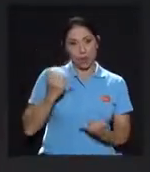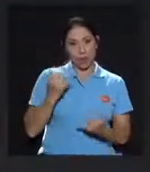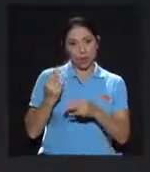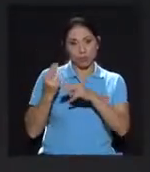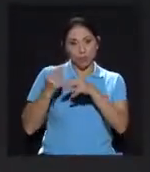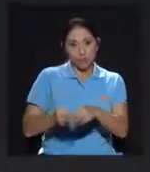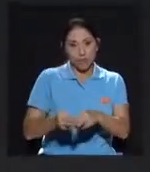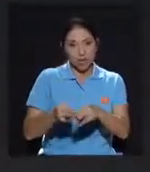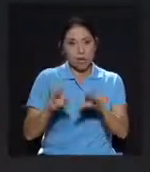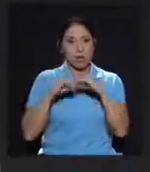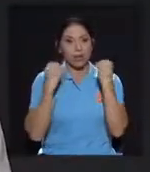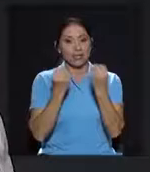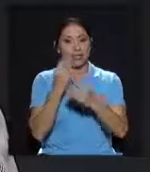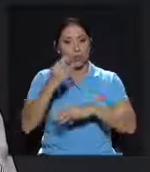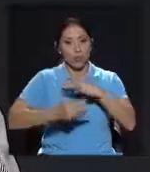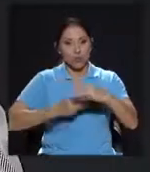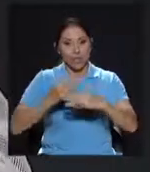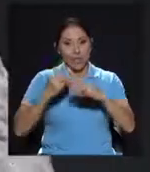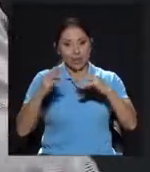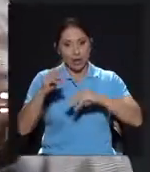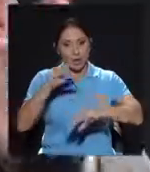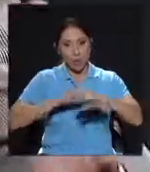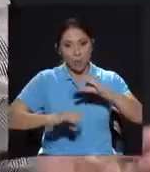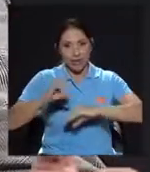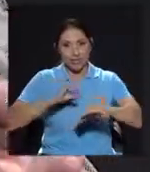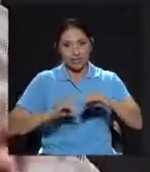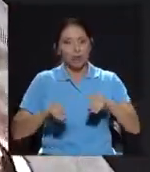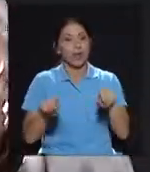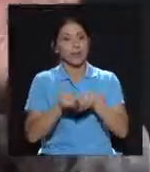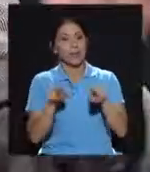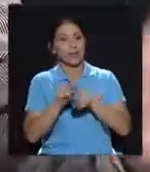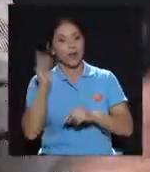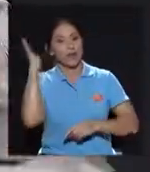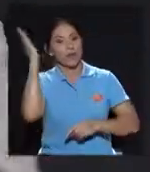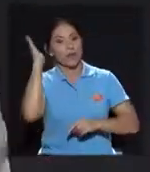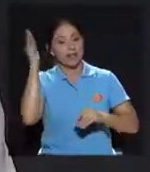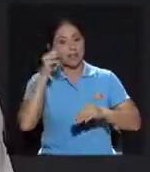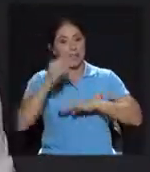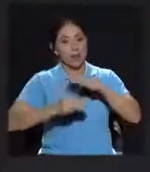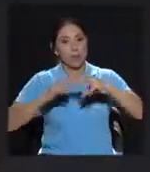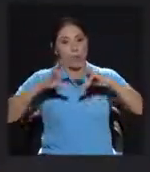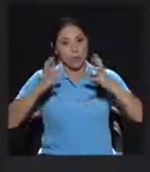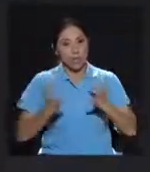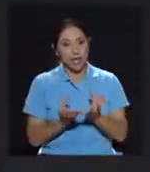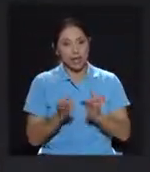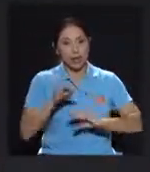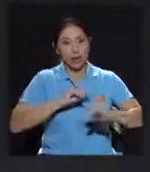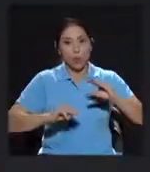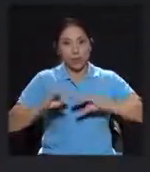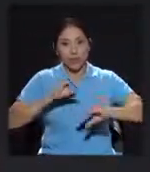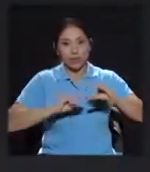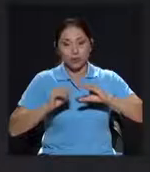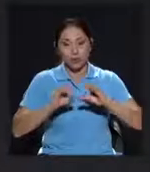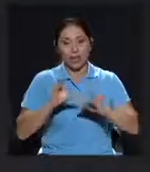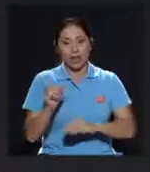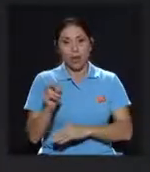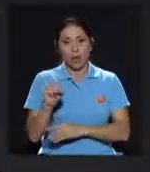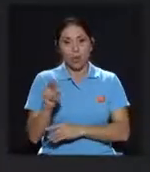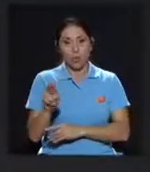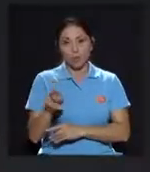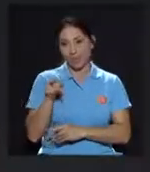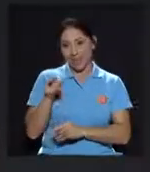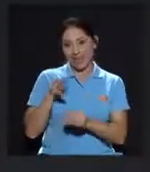ordenación mundial de comercio y en la conferencia mundial de comercio desarrollo en naciones unidas pues ha venido liderando dos